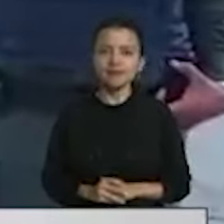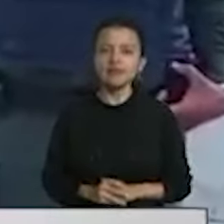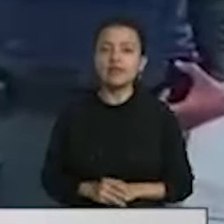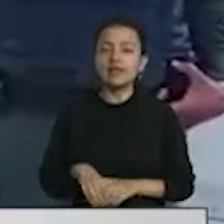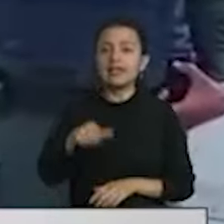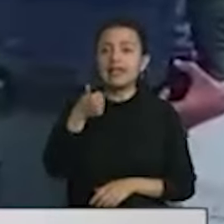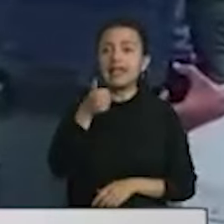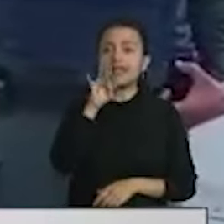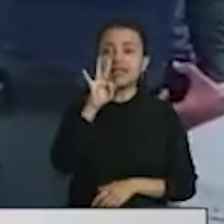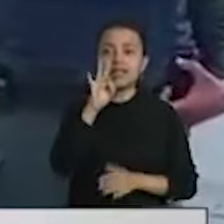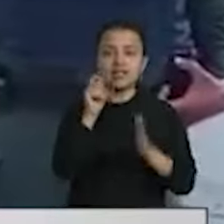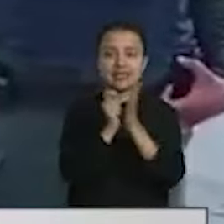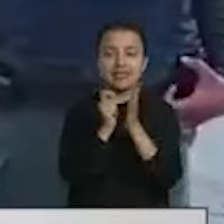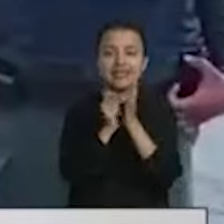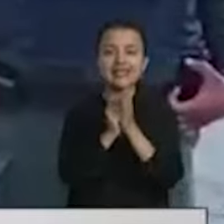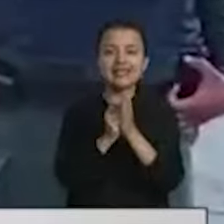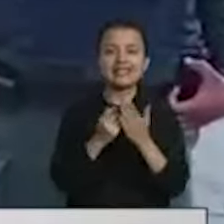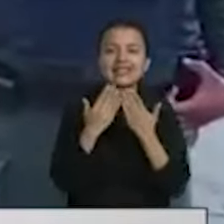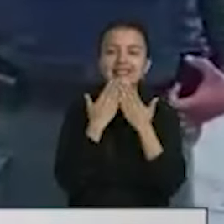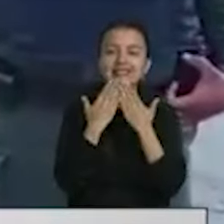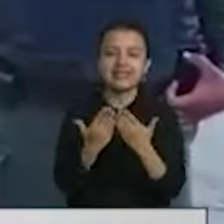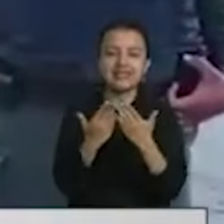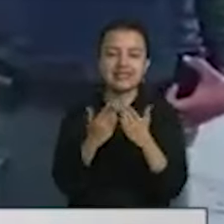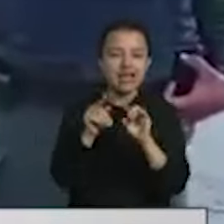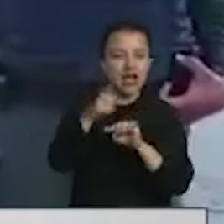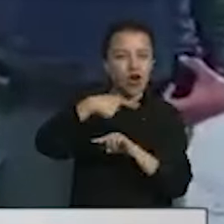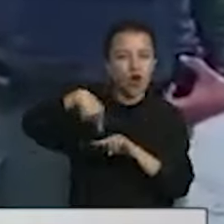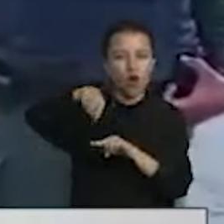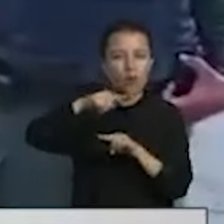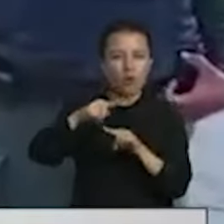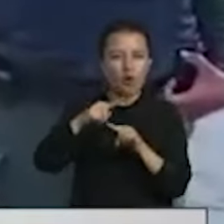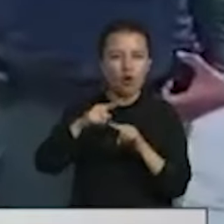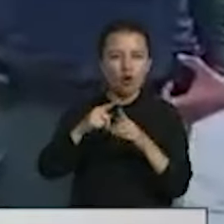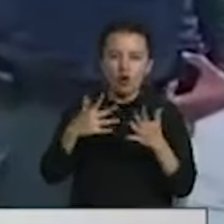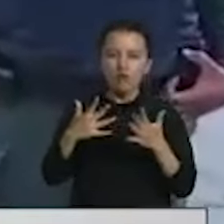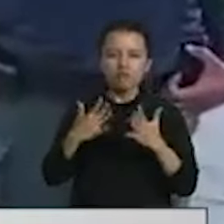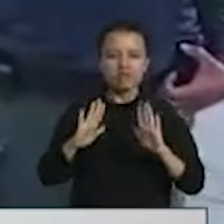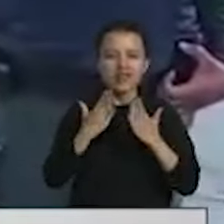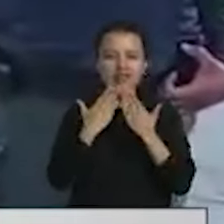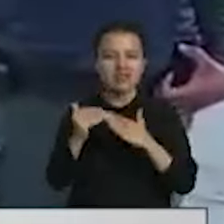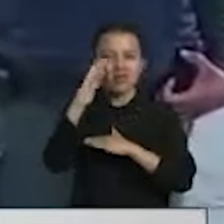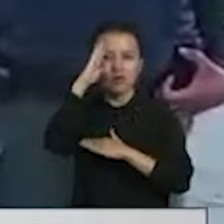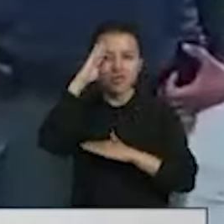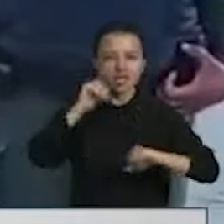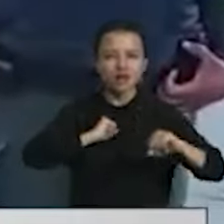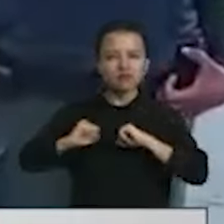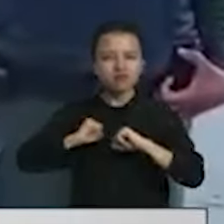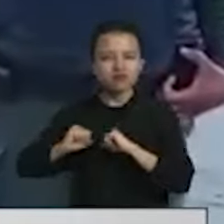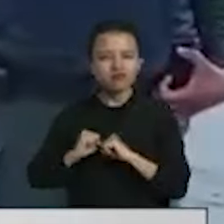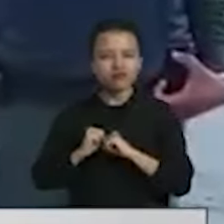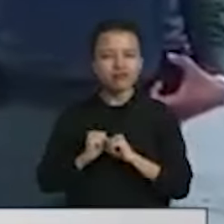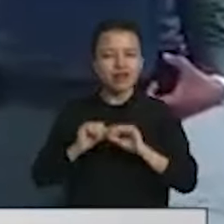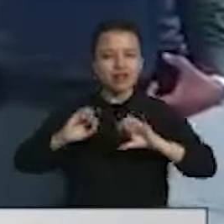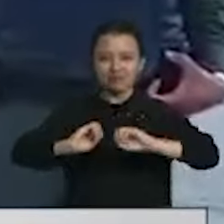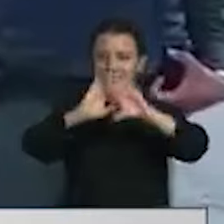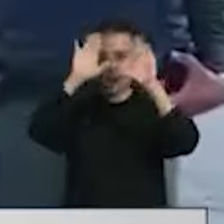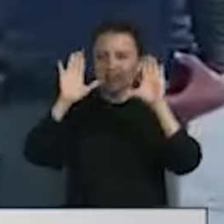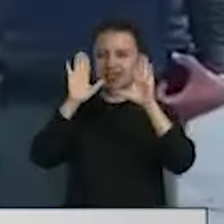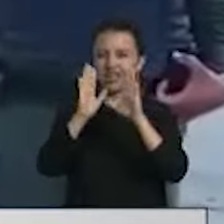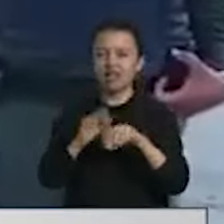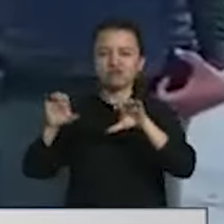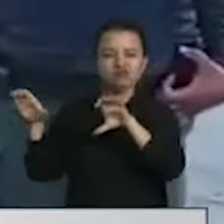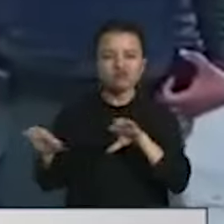anotaciones judiciales por diferentes delitos. Inmediatamente se ordena aperturar una investigación disciplinaria para esclarecer los hechos